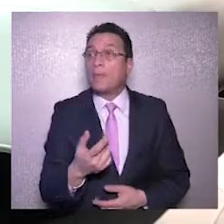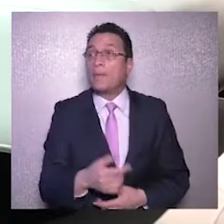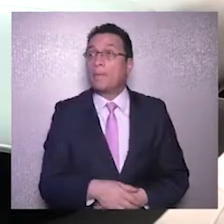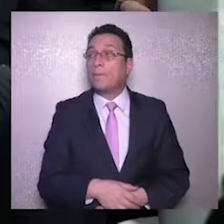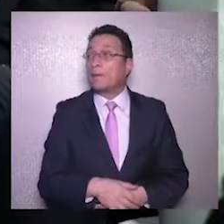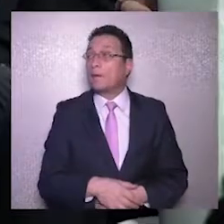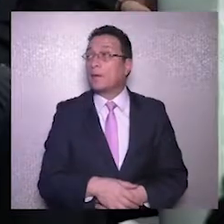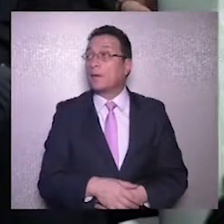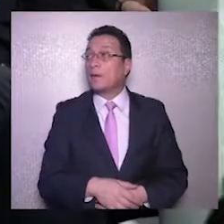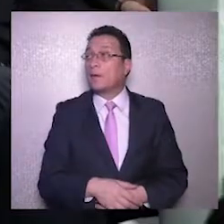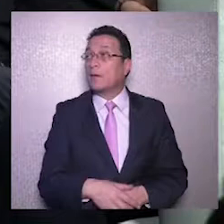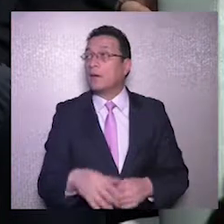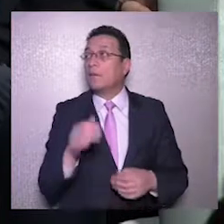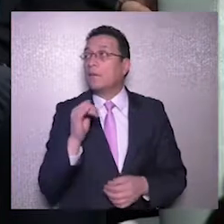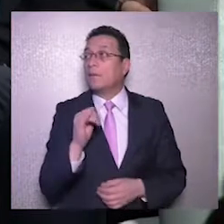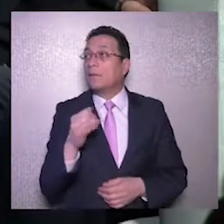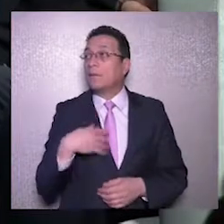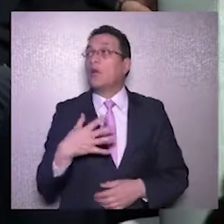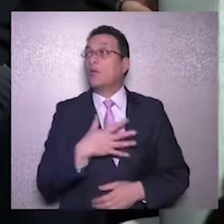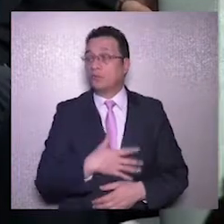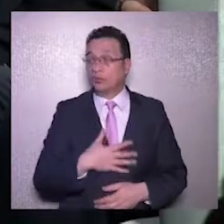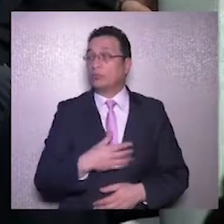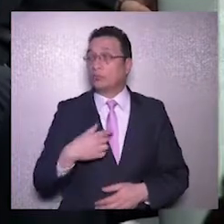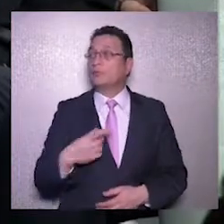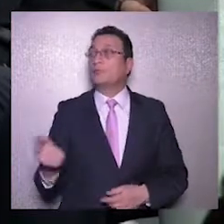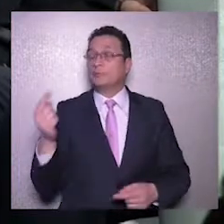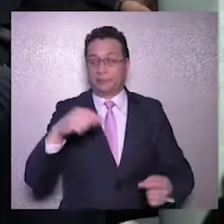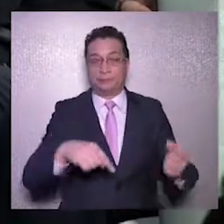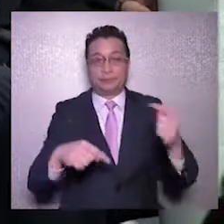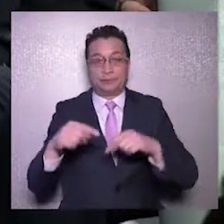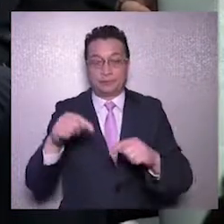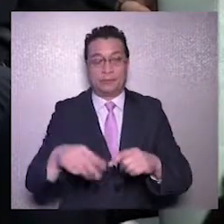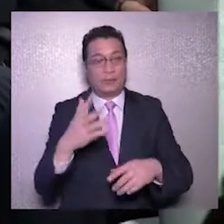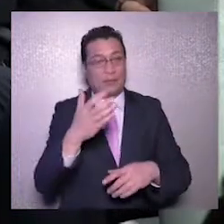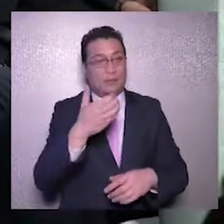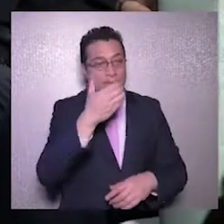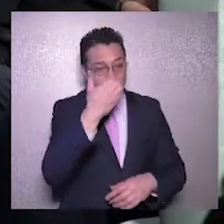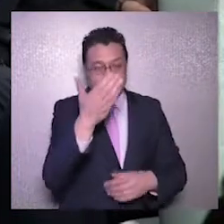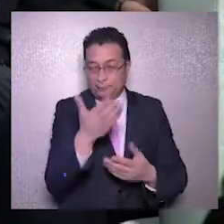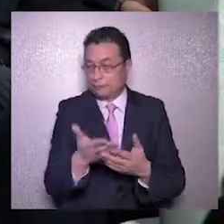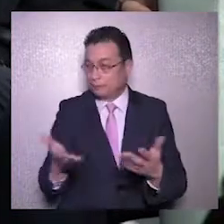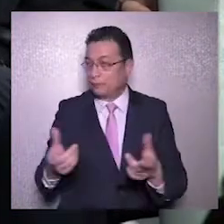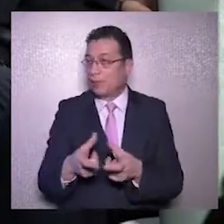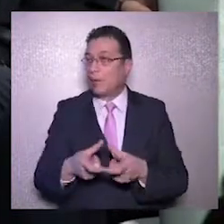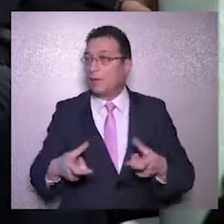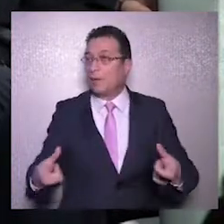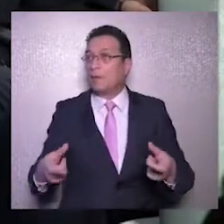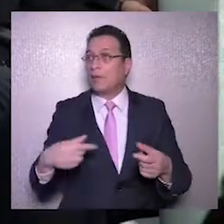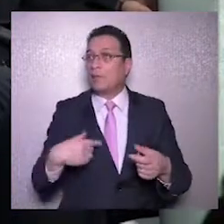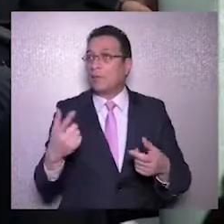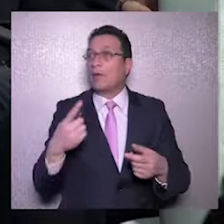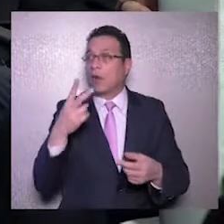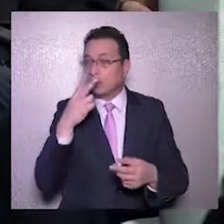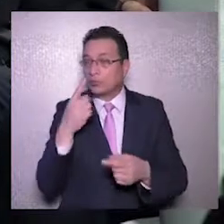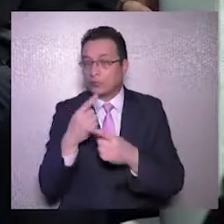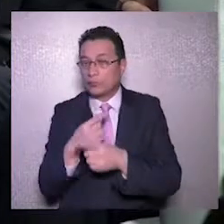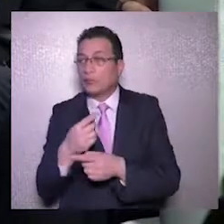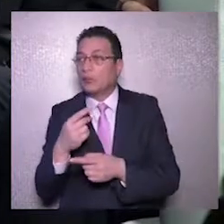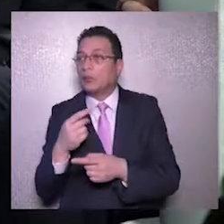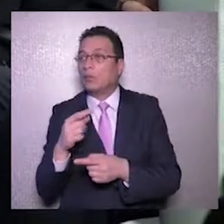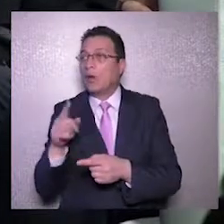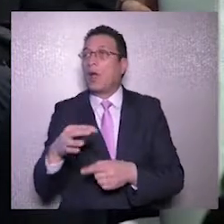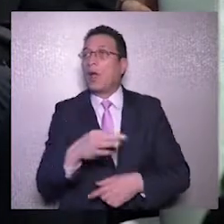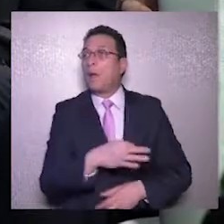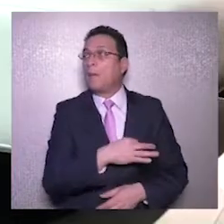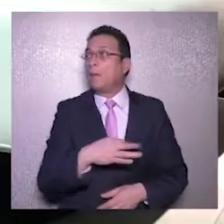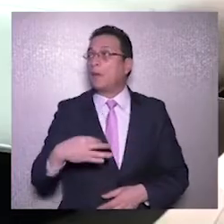invitación. Es muy grato estar acá con personas a las cuales conozco hace mucho tiempo, con las cuales trabajé, el doctor García, cuando era ministro